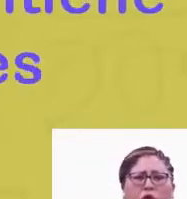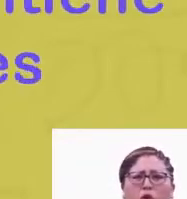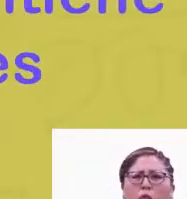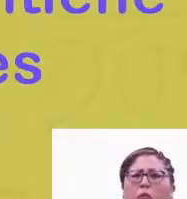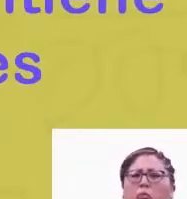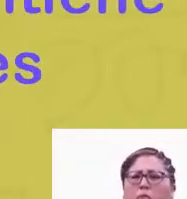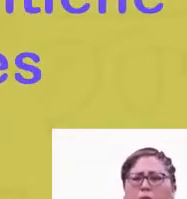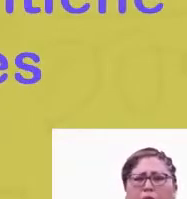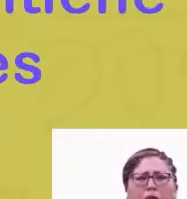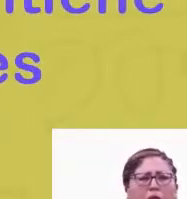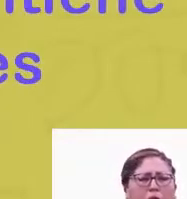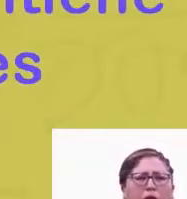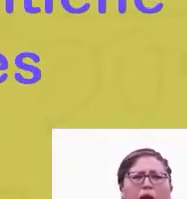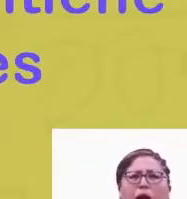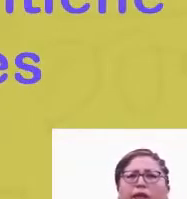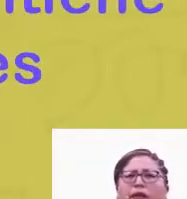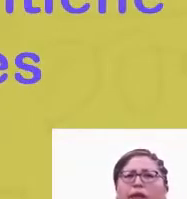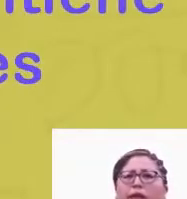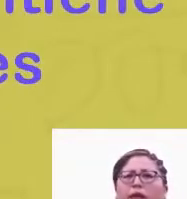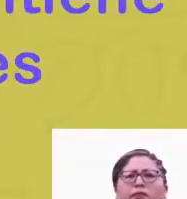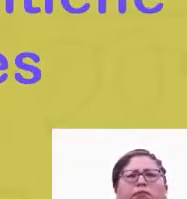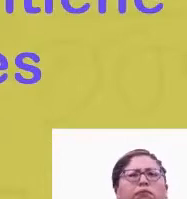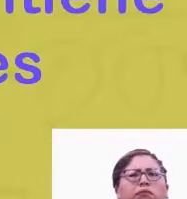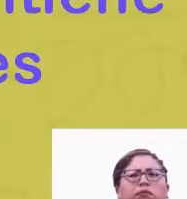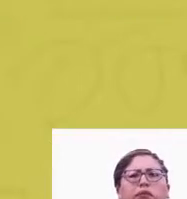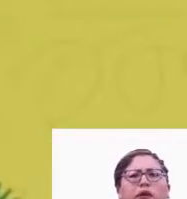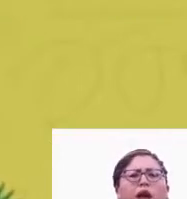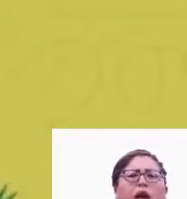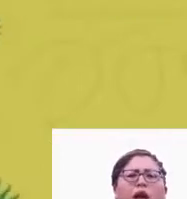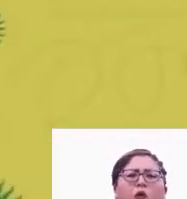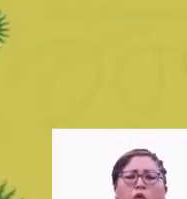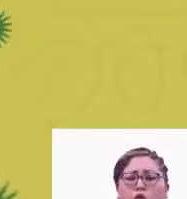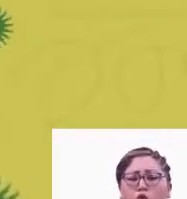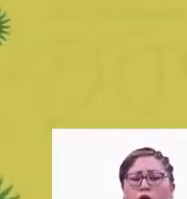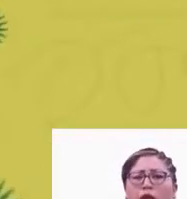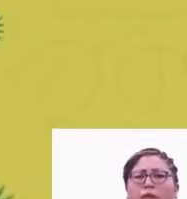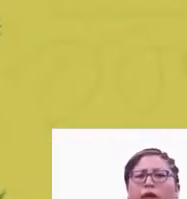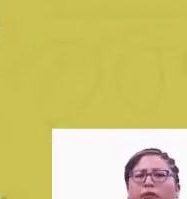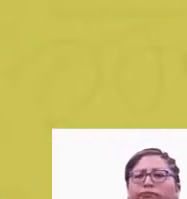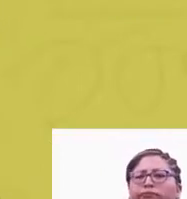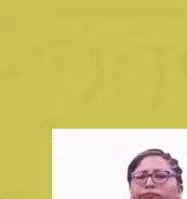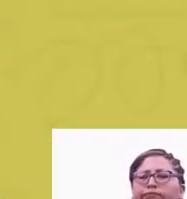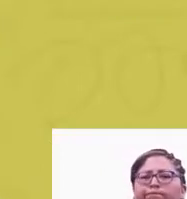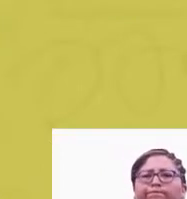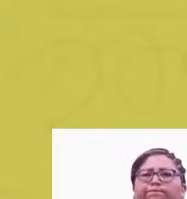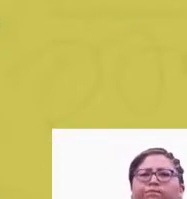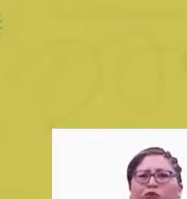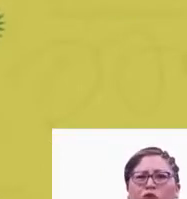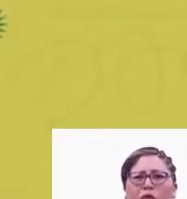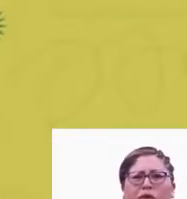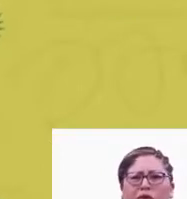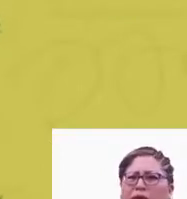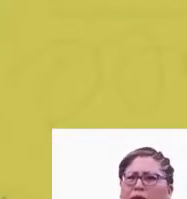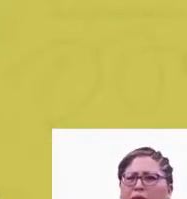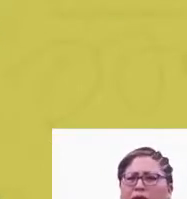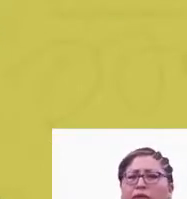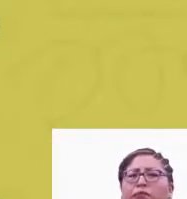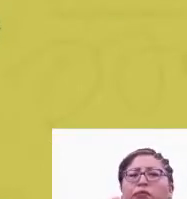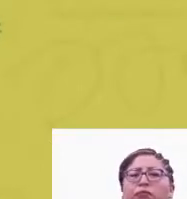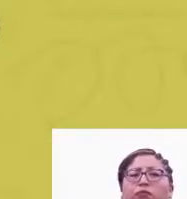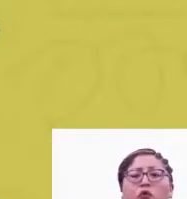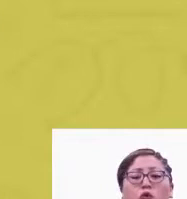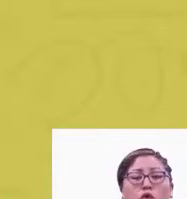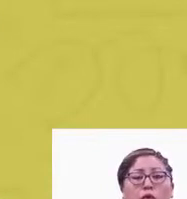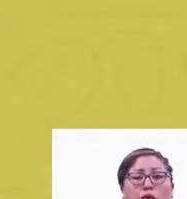vacuna solo contiene las instrucciones que el cuerpo necesita para generar una respuesta inmunológica y protegerte del